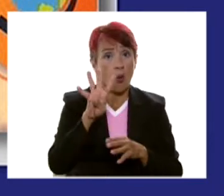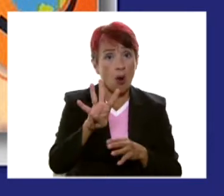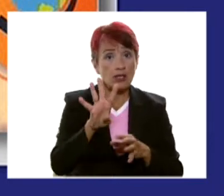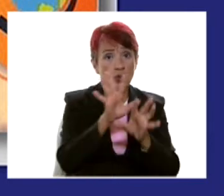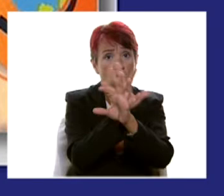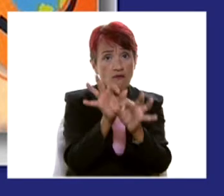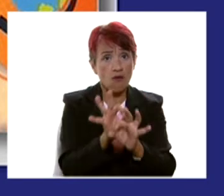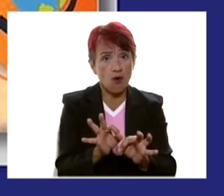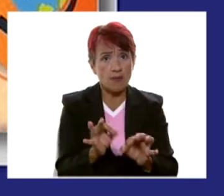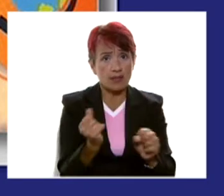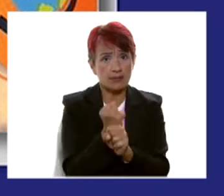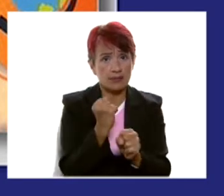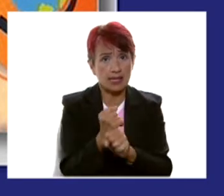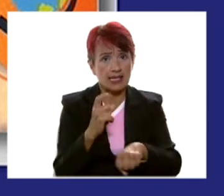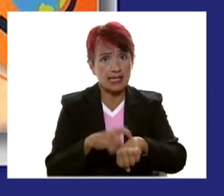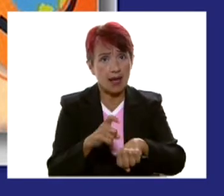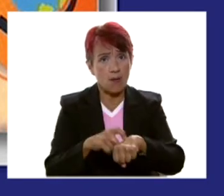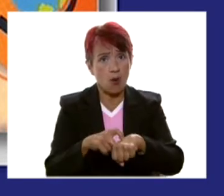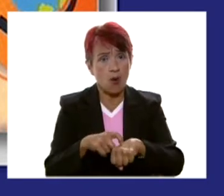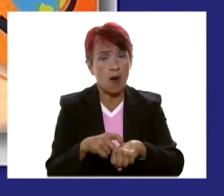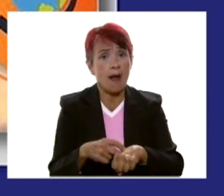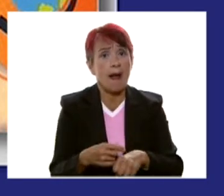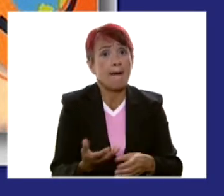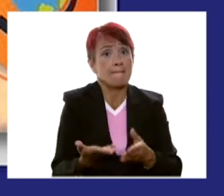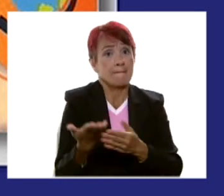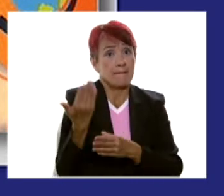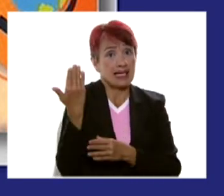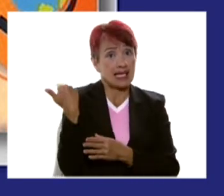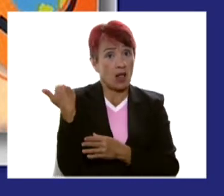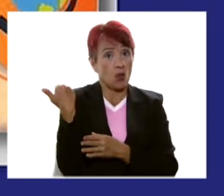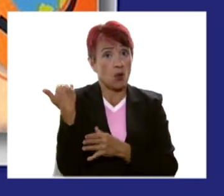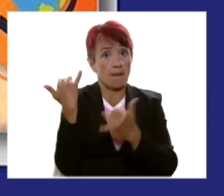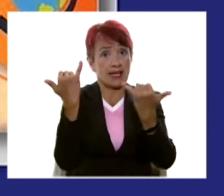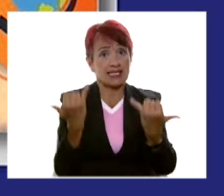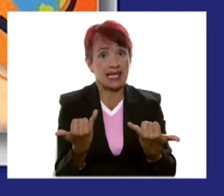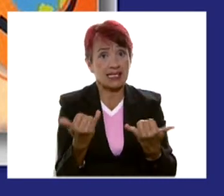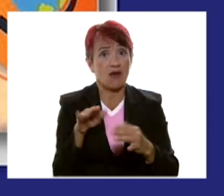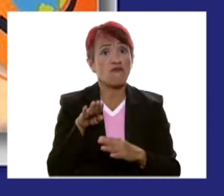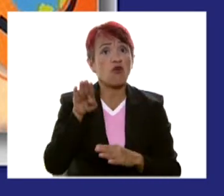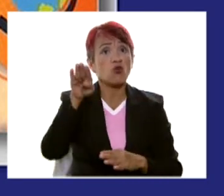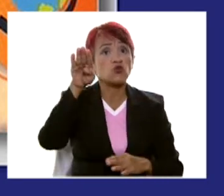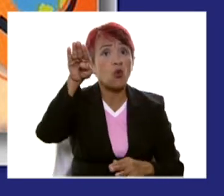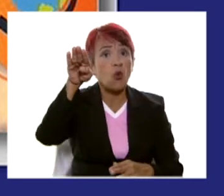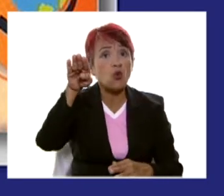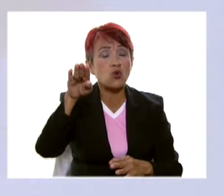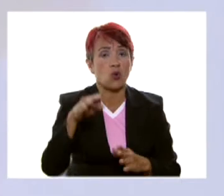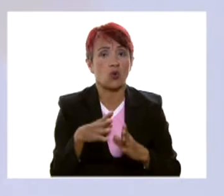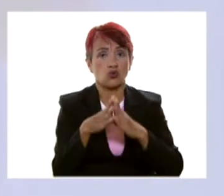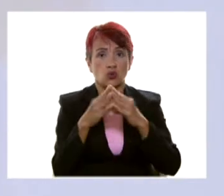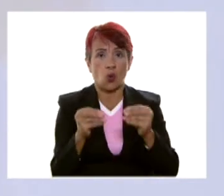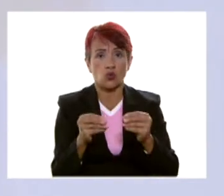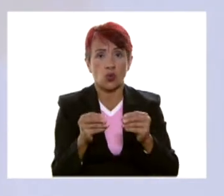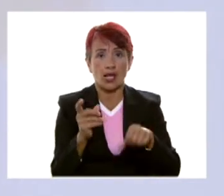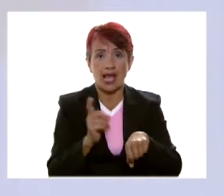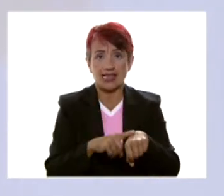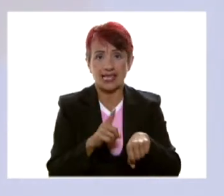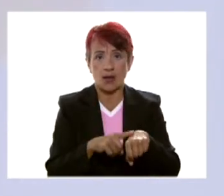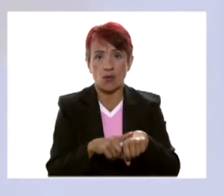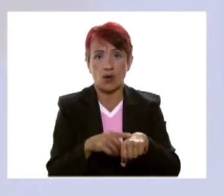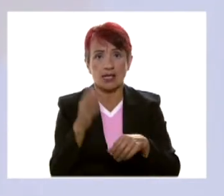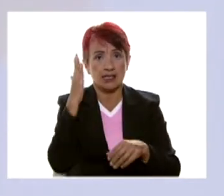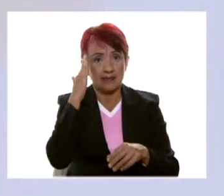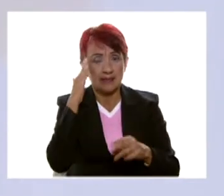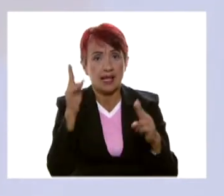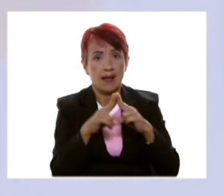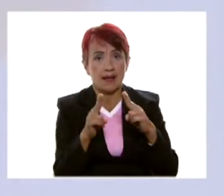manejando a nivel de los tiempos, tanto presente, pasado y futuro, ya sea progresivo como el tiempo que estemos manejando,